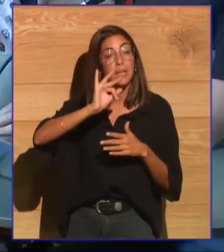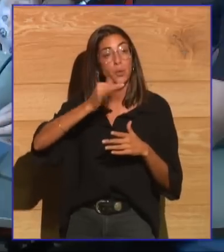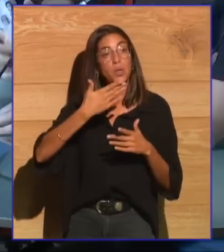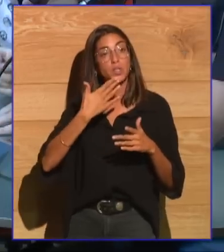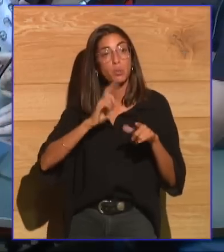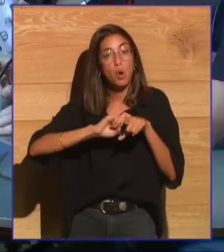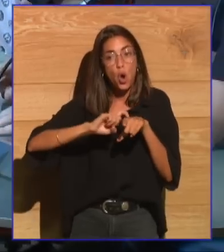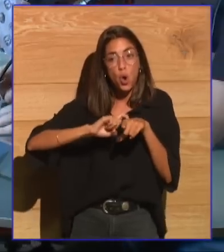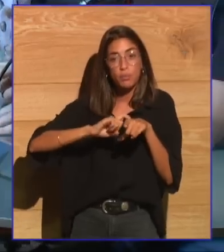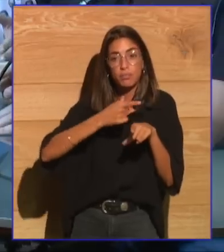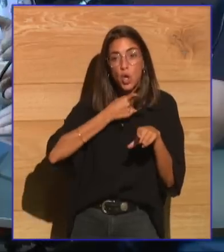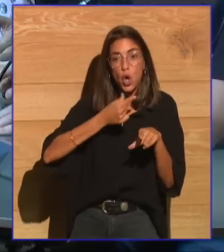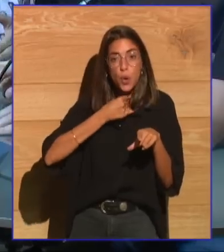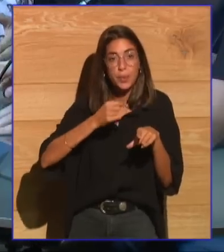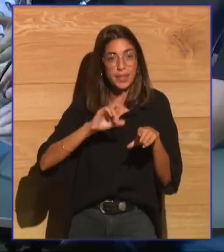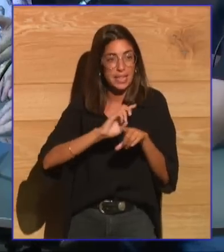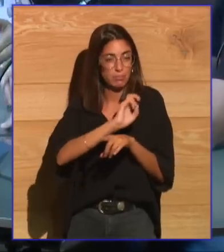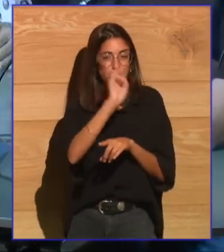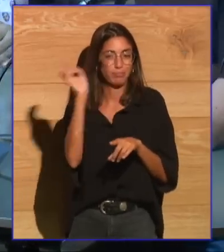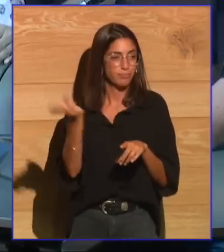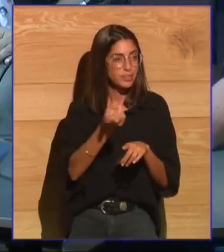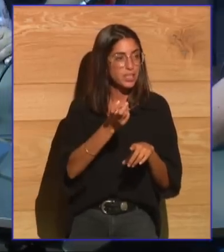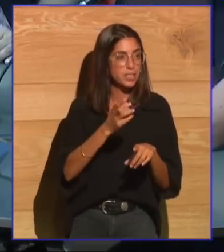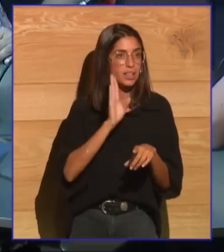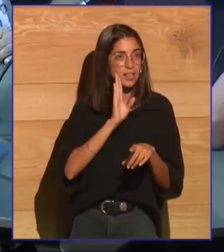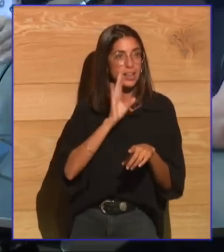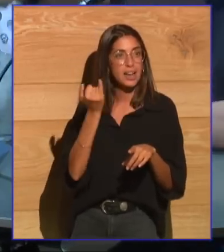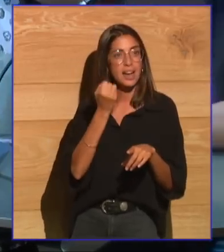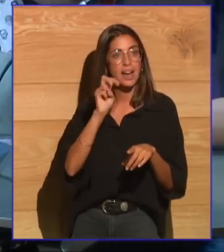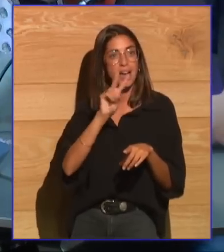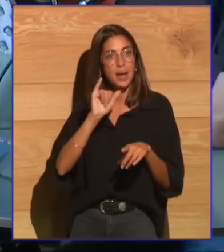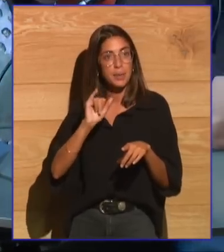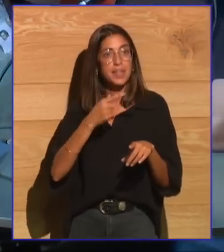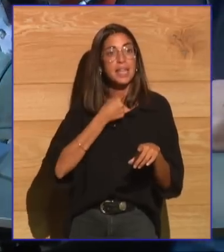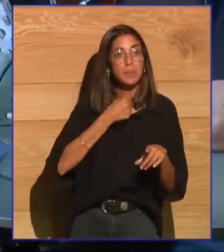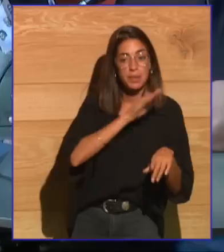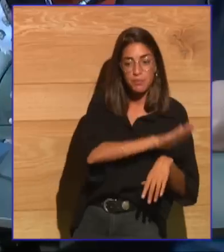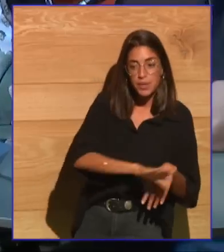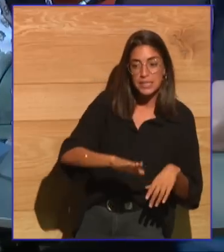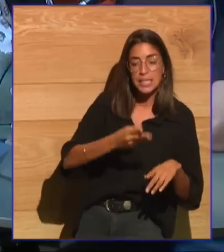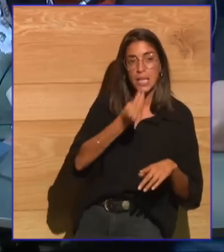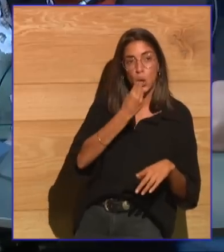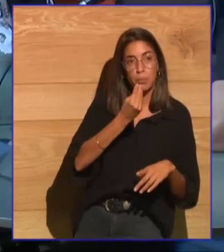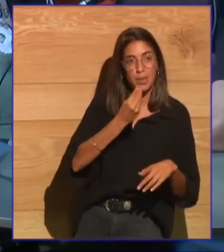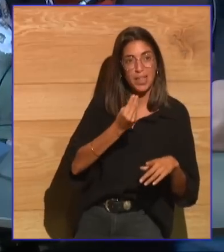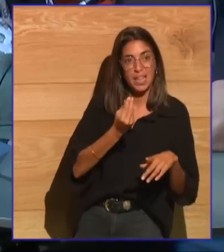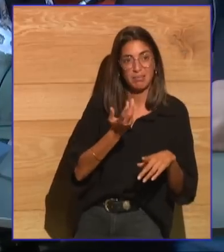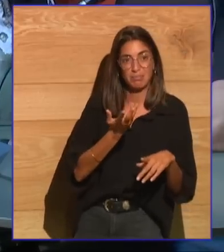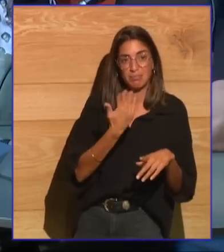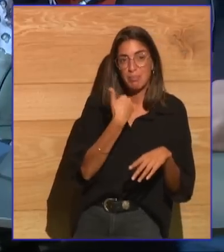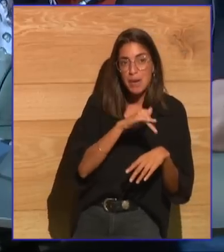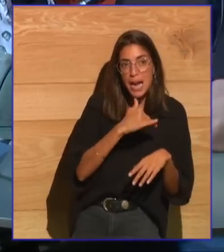yo creo que de comedia posible sea desde la comedia lo que antes decía javi no desde la comedia más infantil de la comida a las